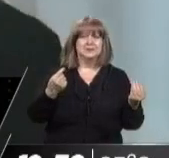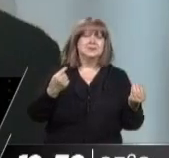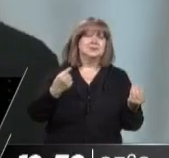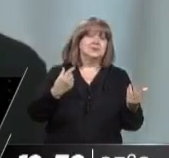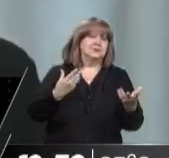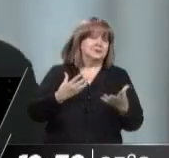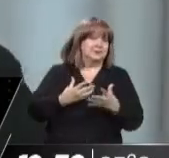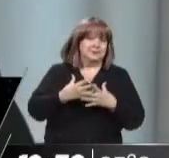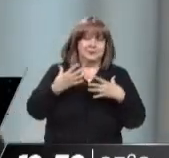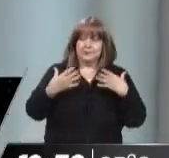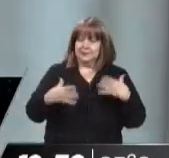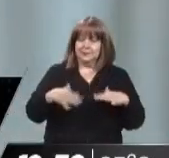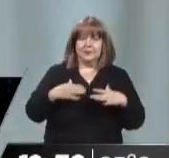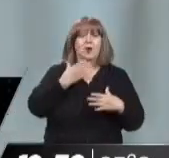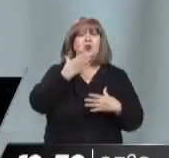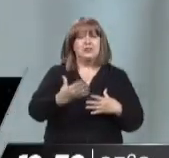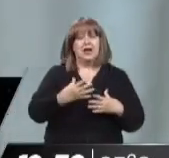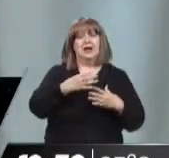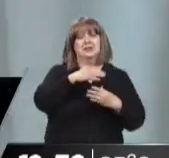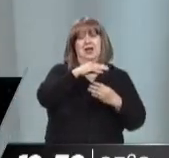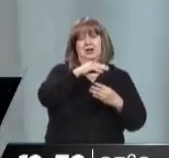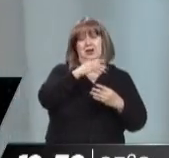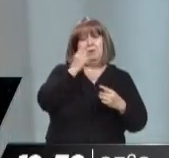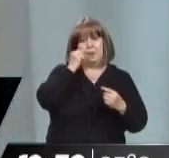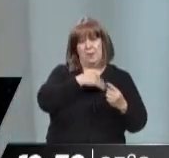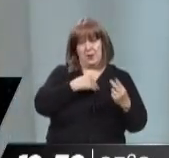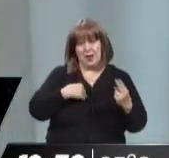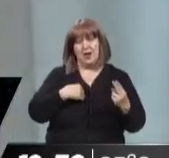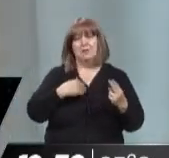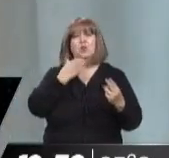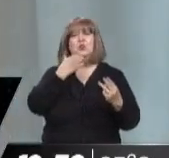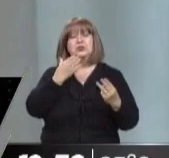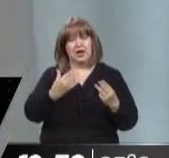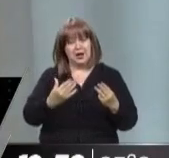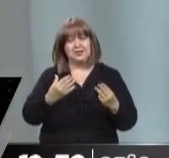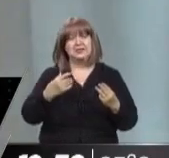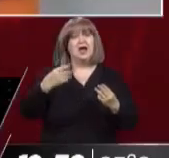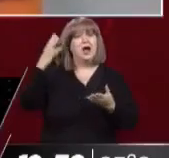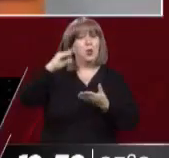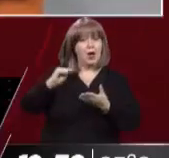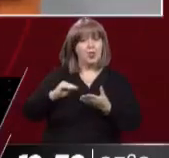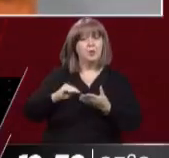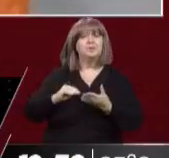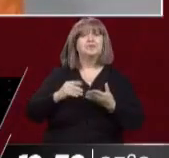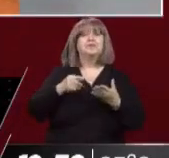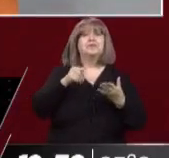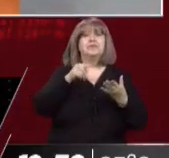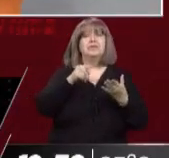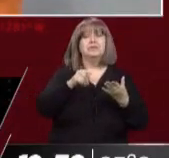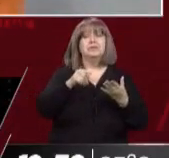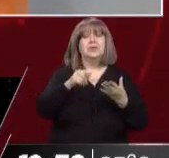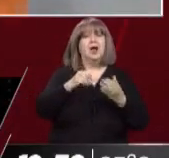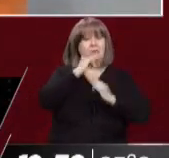esperemos tenga un buen final están en la etapa final del juicio vamos a buscar la palabra asistir que hasta el momento no hemos podido